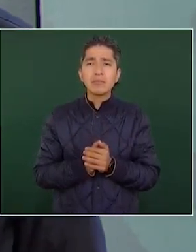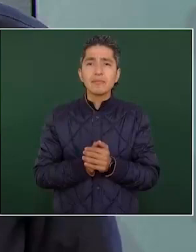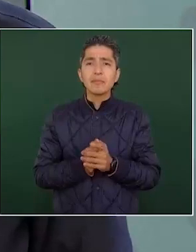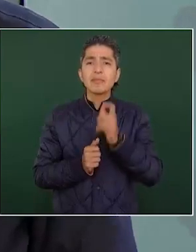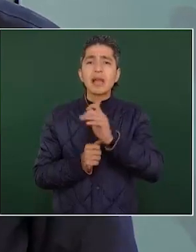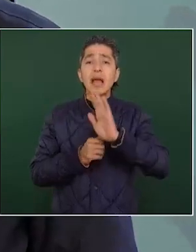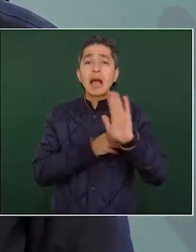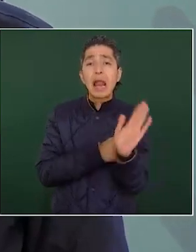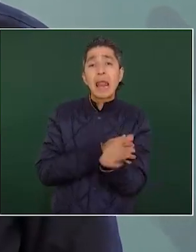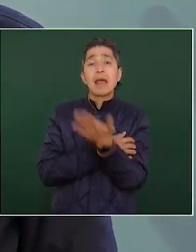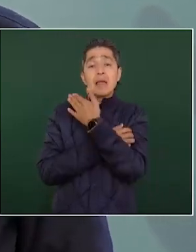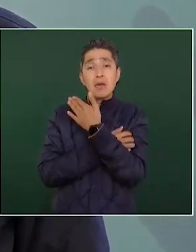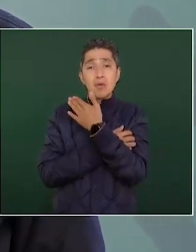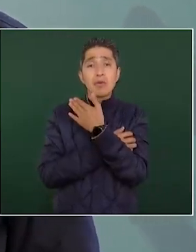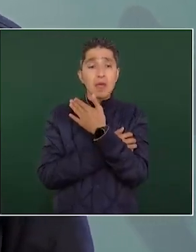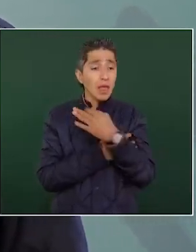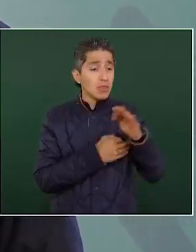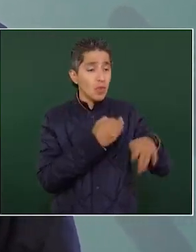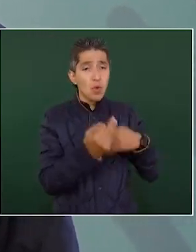Claudia.